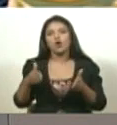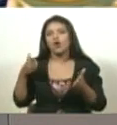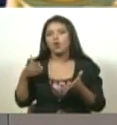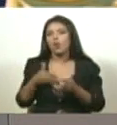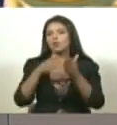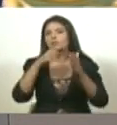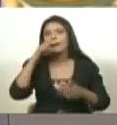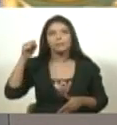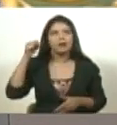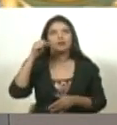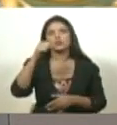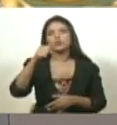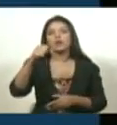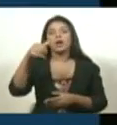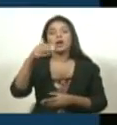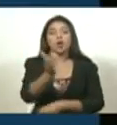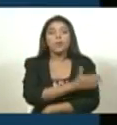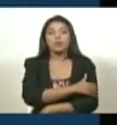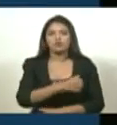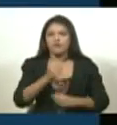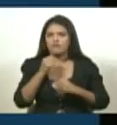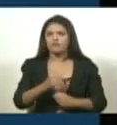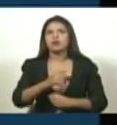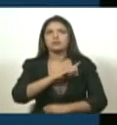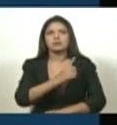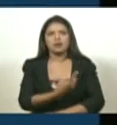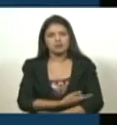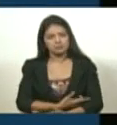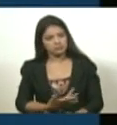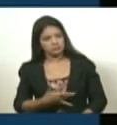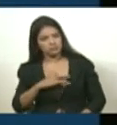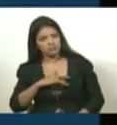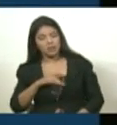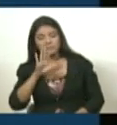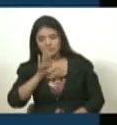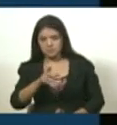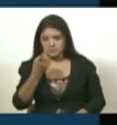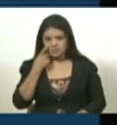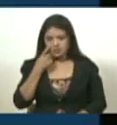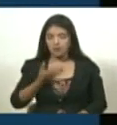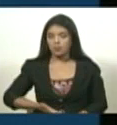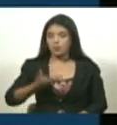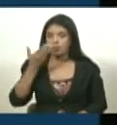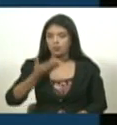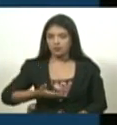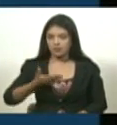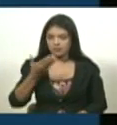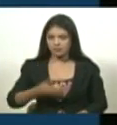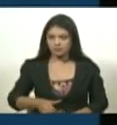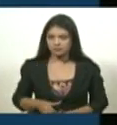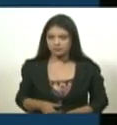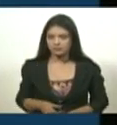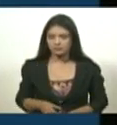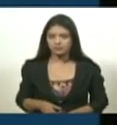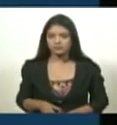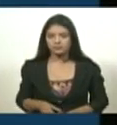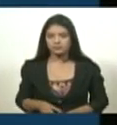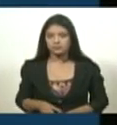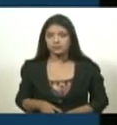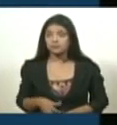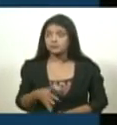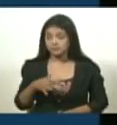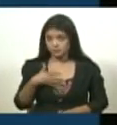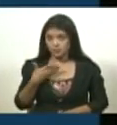Maduro y la oposición se fortalece. Es decir, a nosotros, fíjense un punto importante. teóricamente es